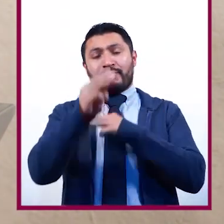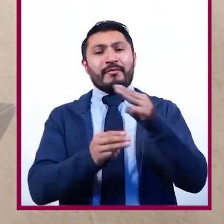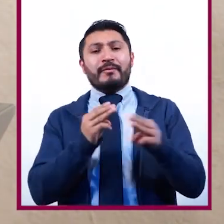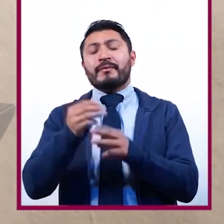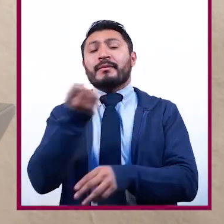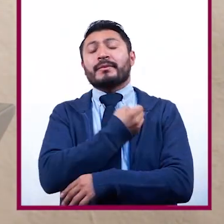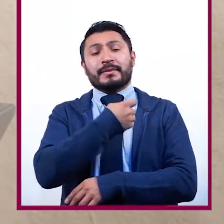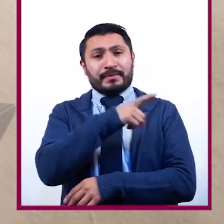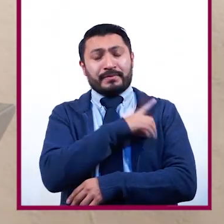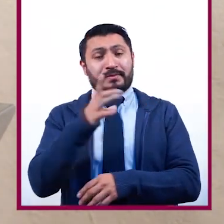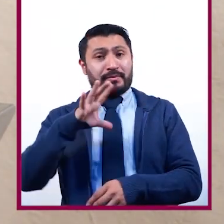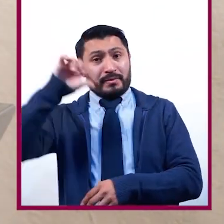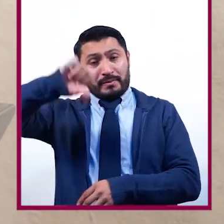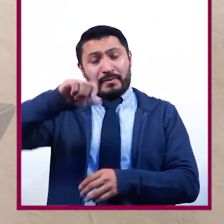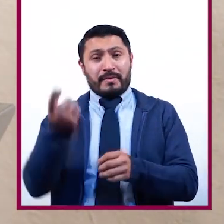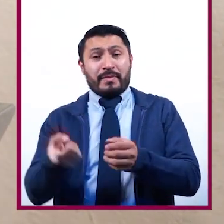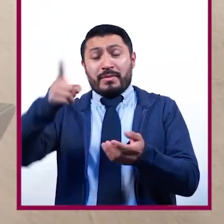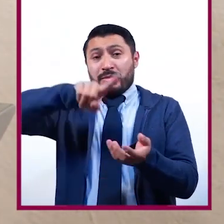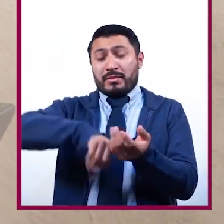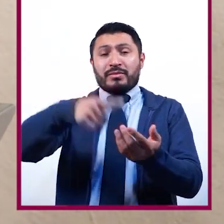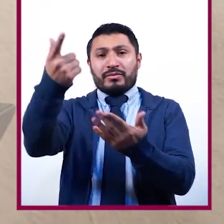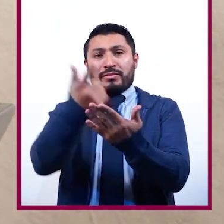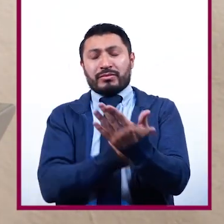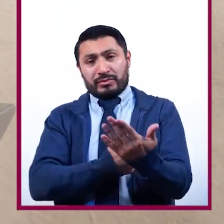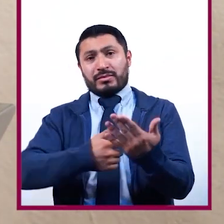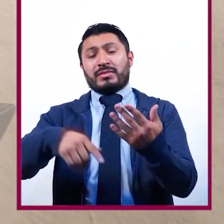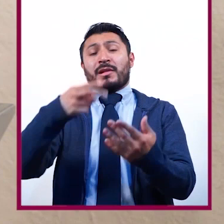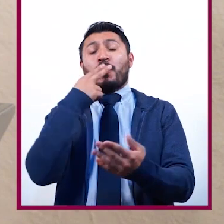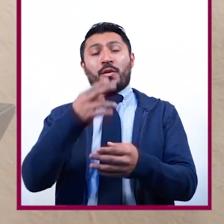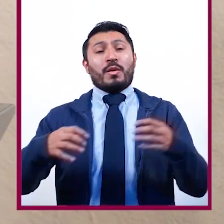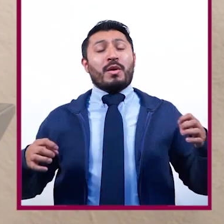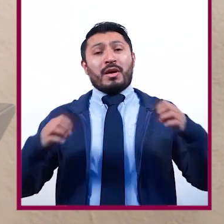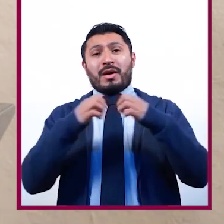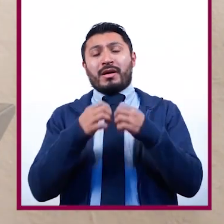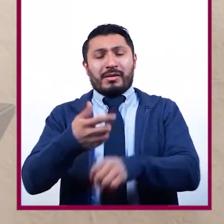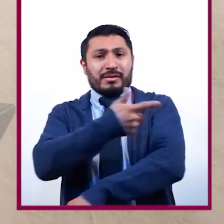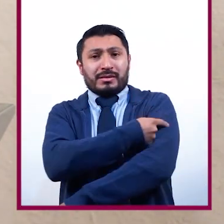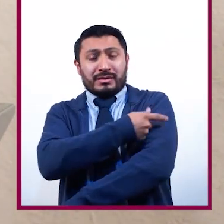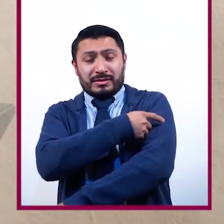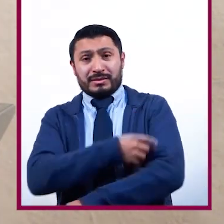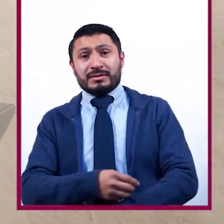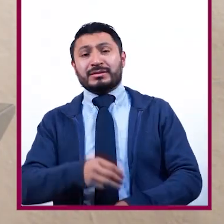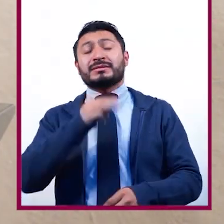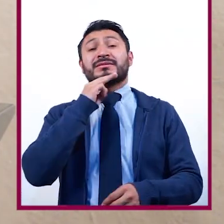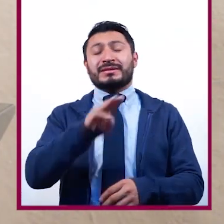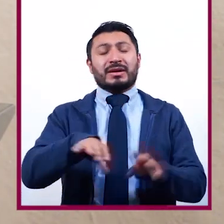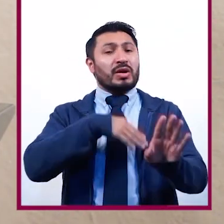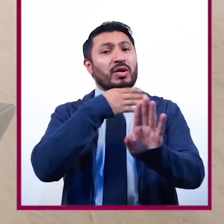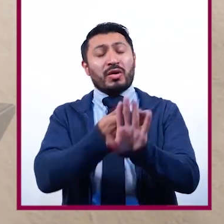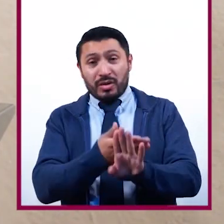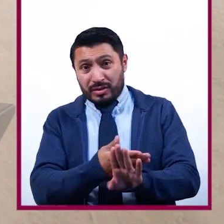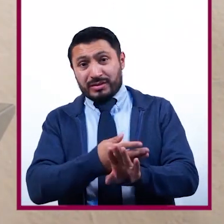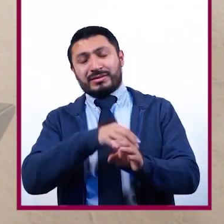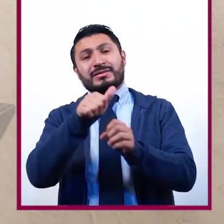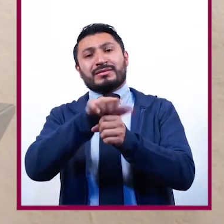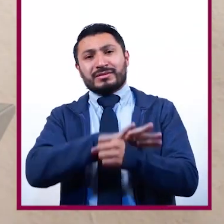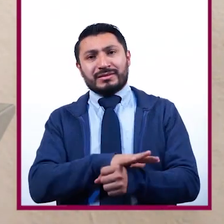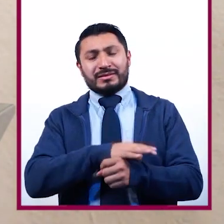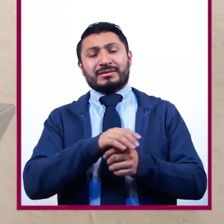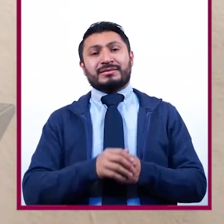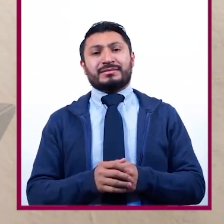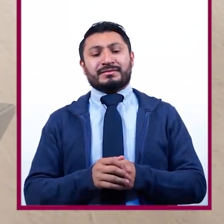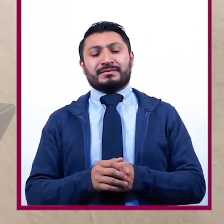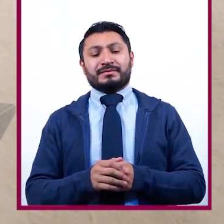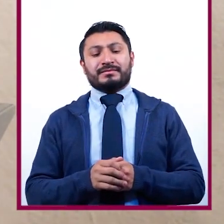Mundial de la Salud ha incluido hoy en su lista de uso de emergencias la vacuna Comirnaty de ARN mensajero contra COVID-19